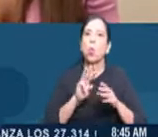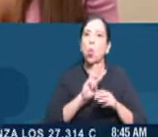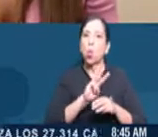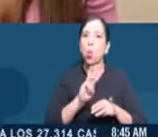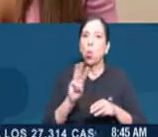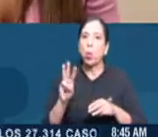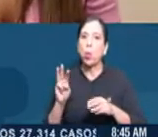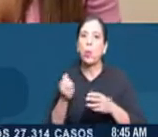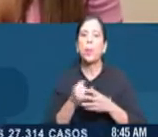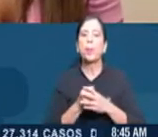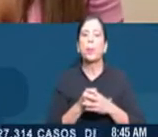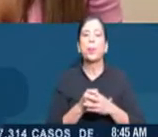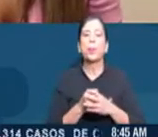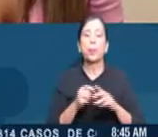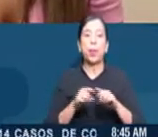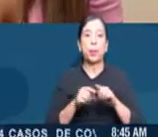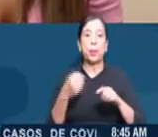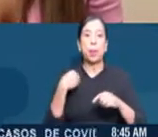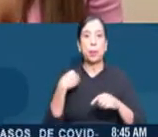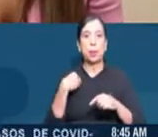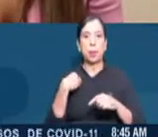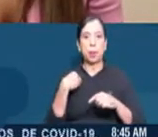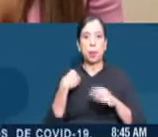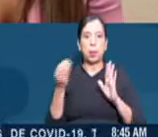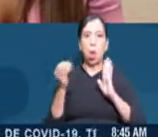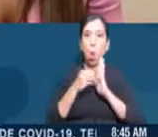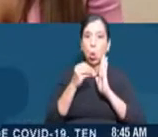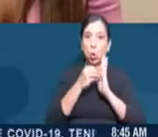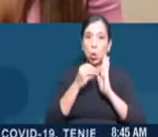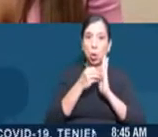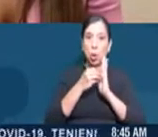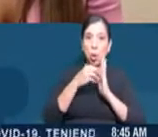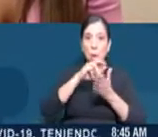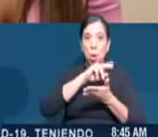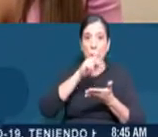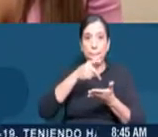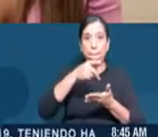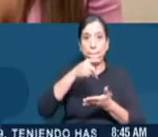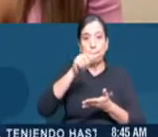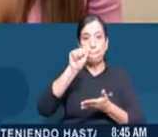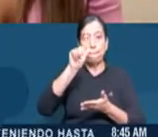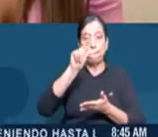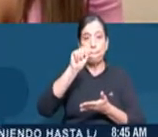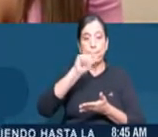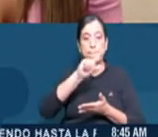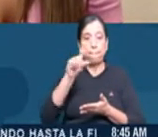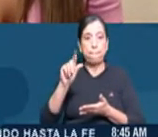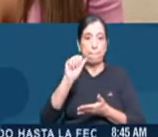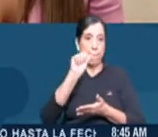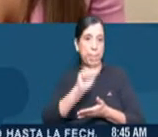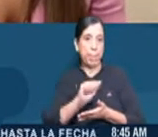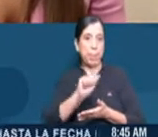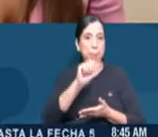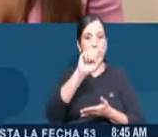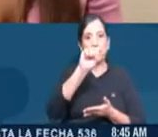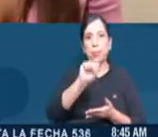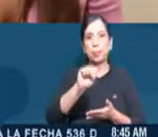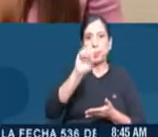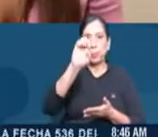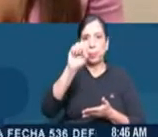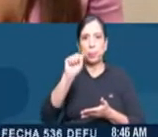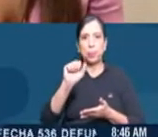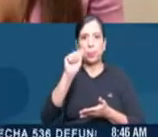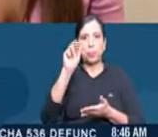tenemos disponible contenido de Plaza Sésamo junto con alianza con el BID. Tenemos contenido de Plaza Sésamo en cada una de